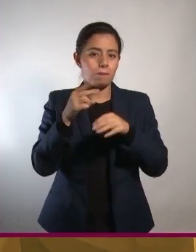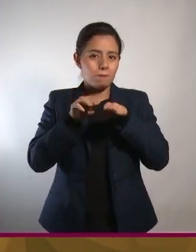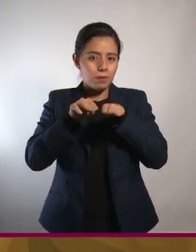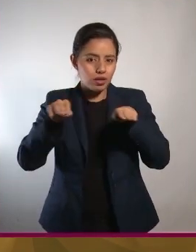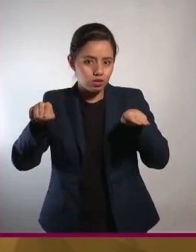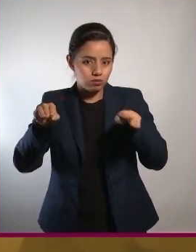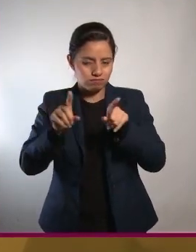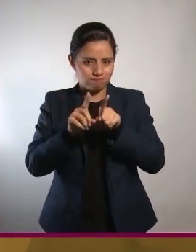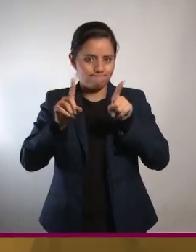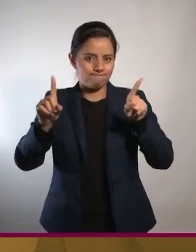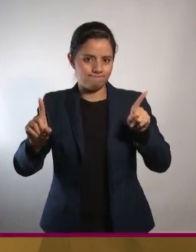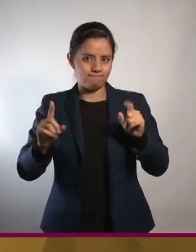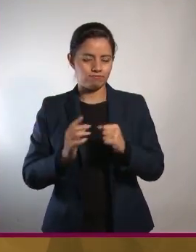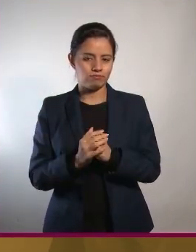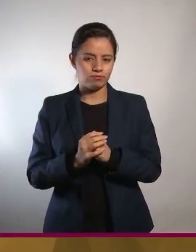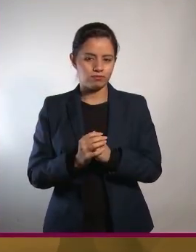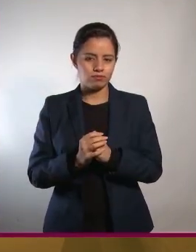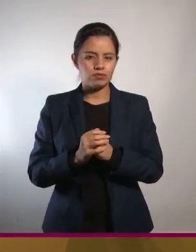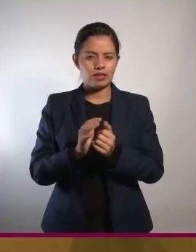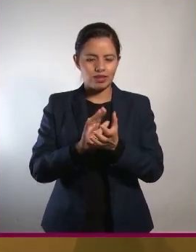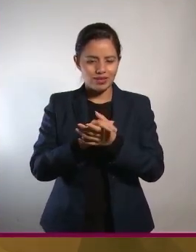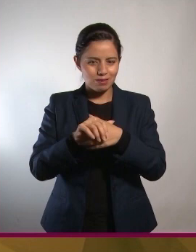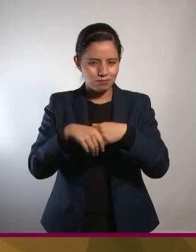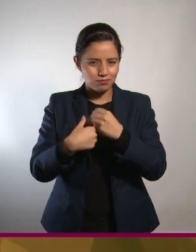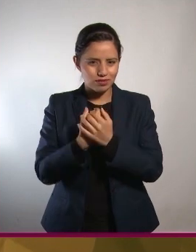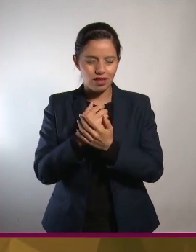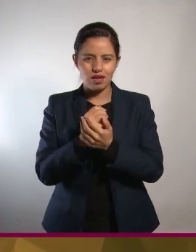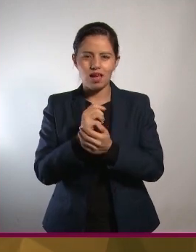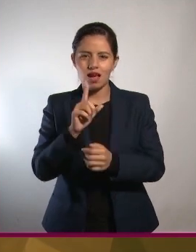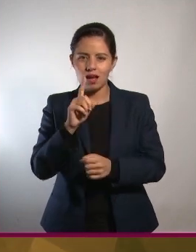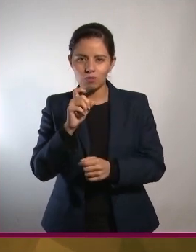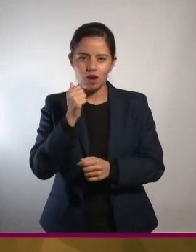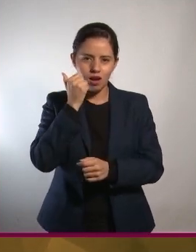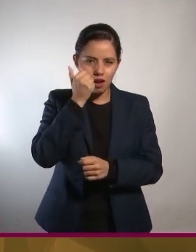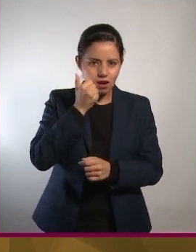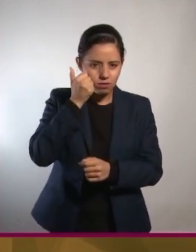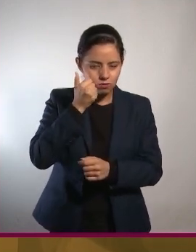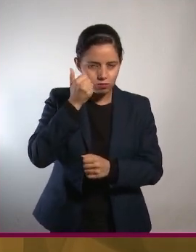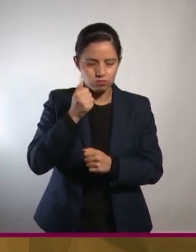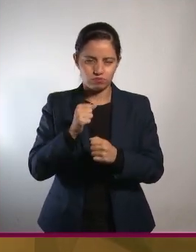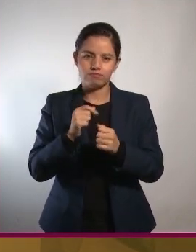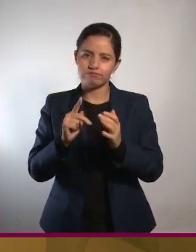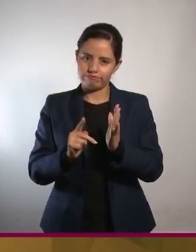casa. Lávese las manos con agua y jabón frecuentemente.